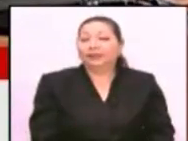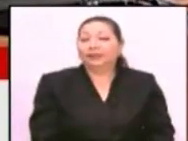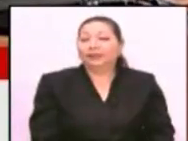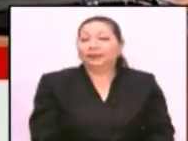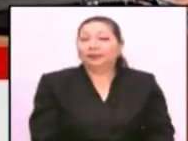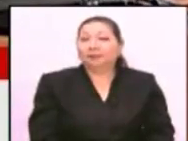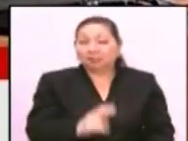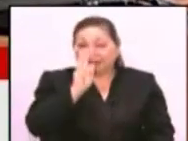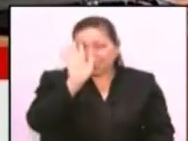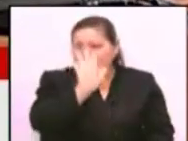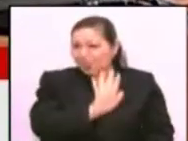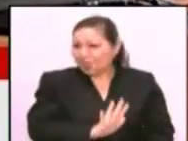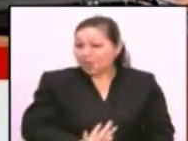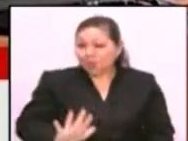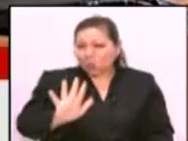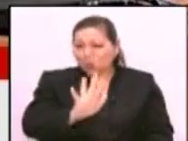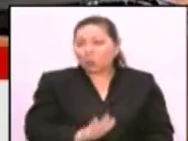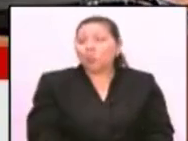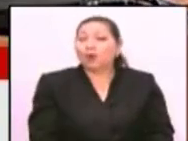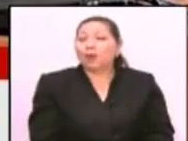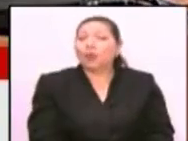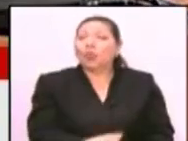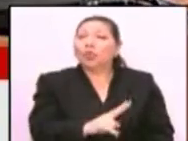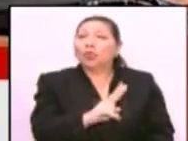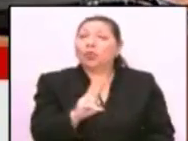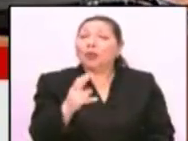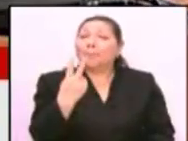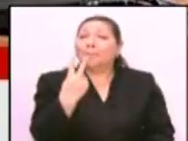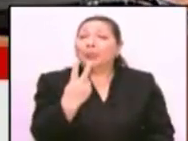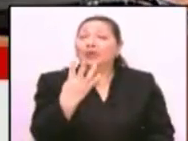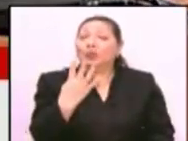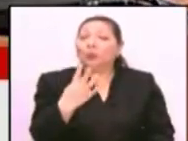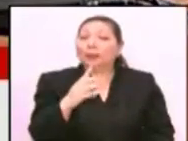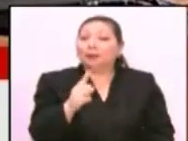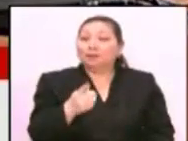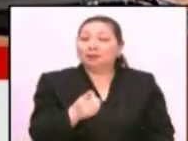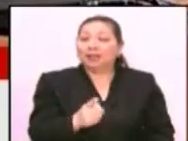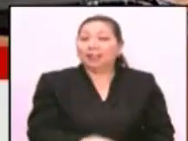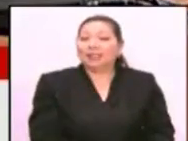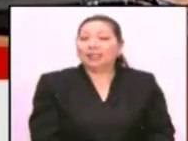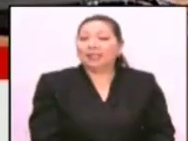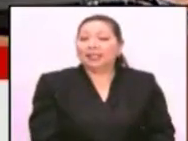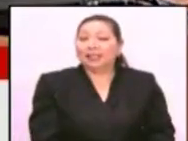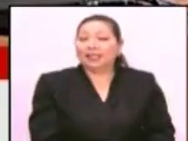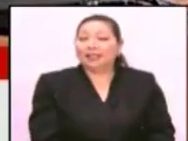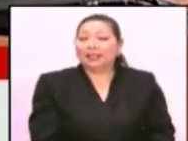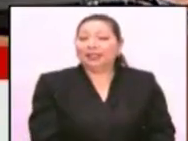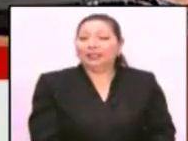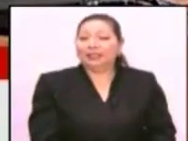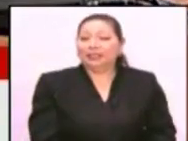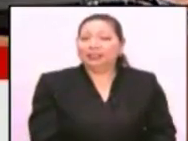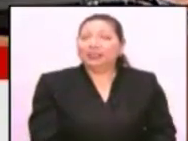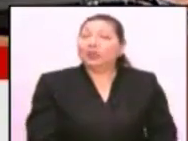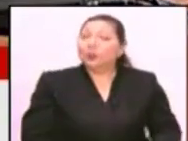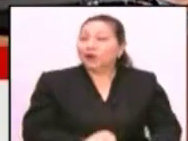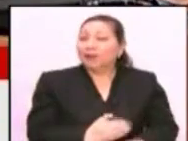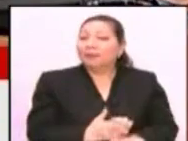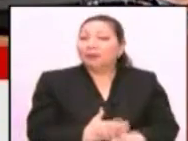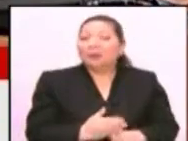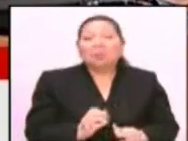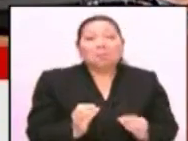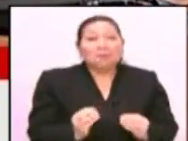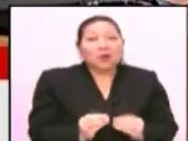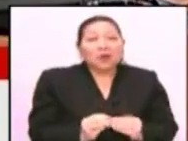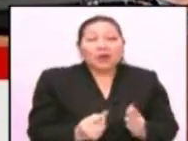a nivel nacional, los 224 talleres a nivel nacional, de alguna forma